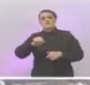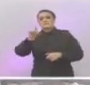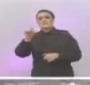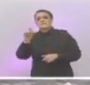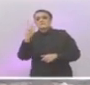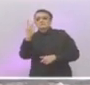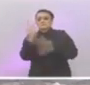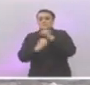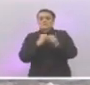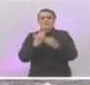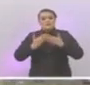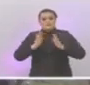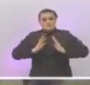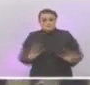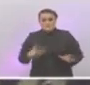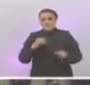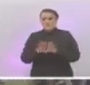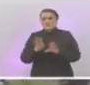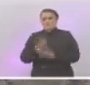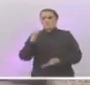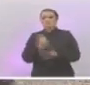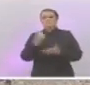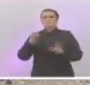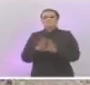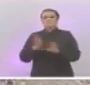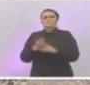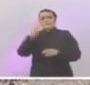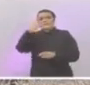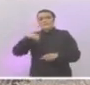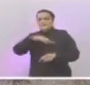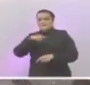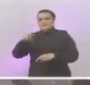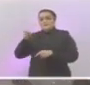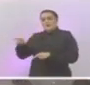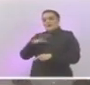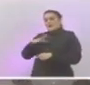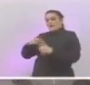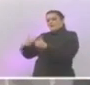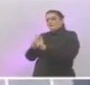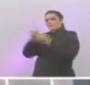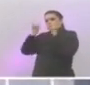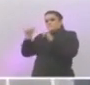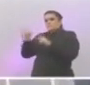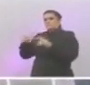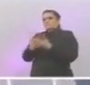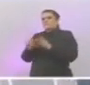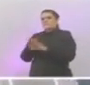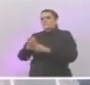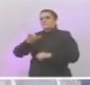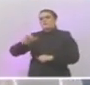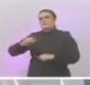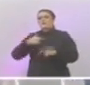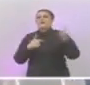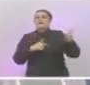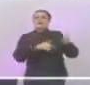después de 22 años, logramos la acreditación sanitaria para nuestro ganado por parte del Departamento de Agricultura de los